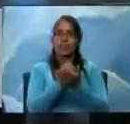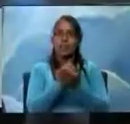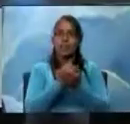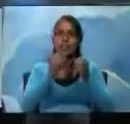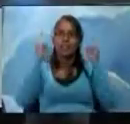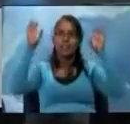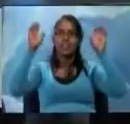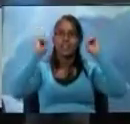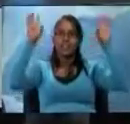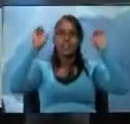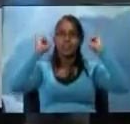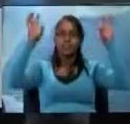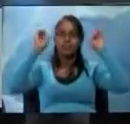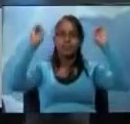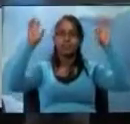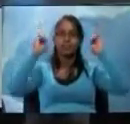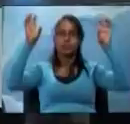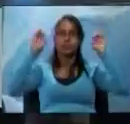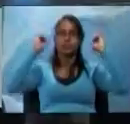Amén.